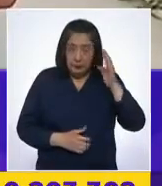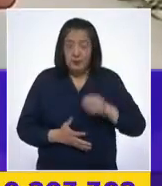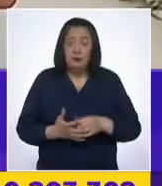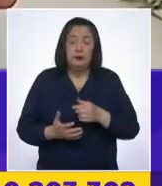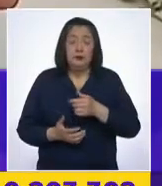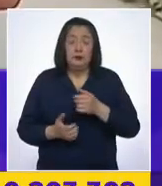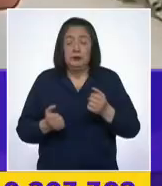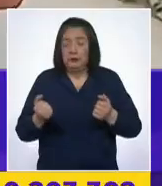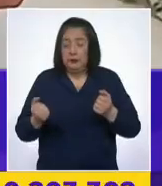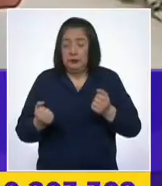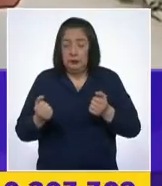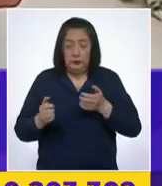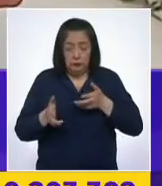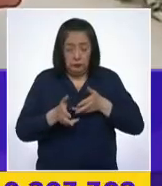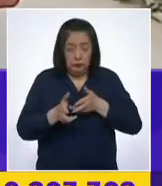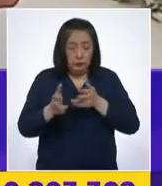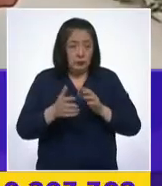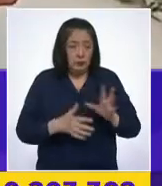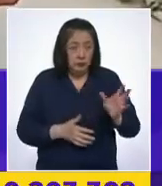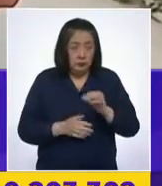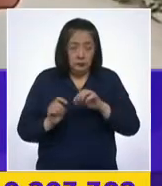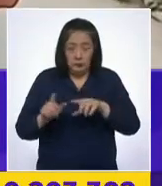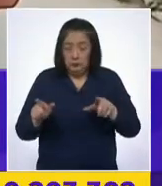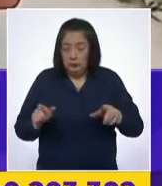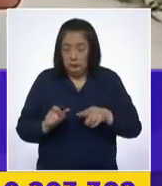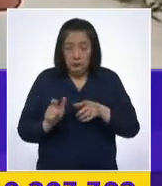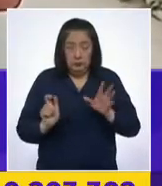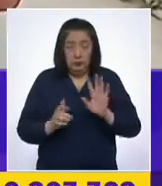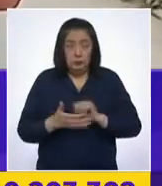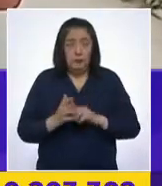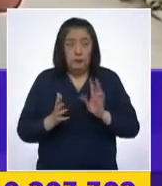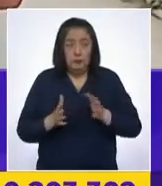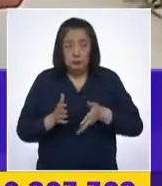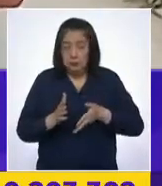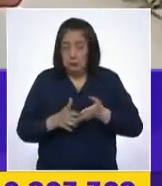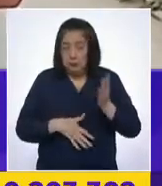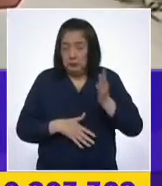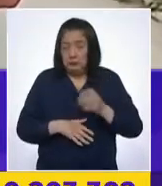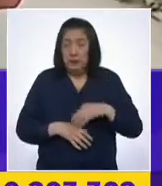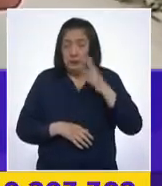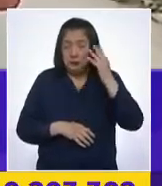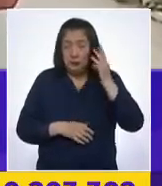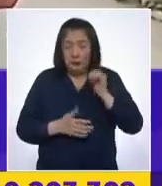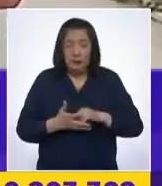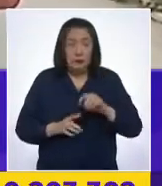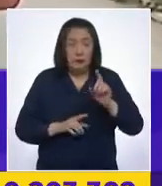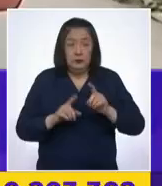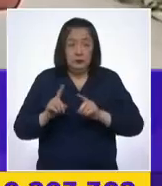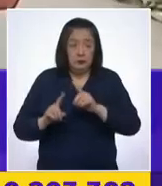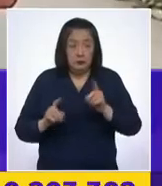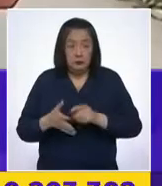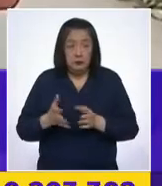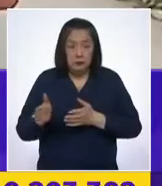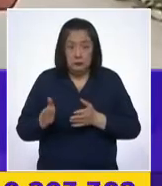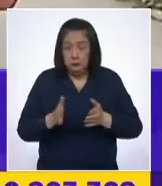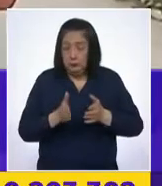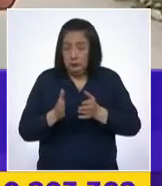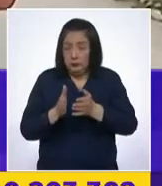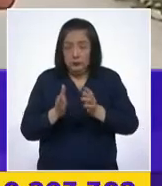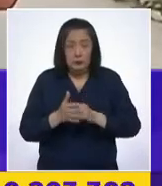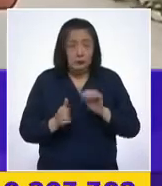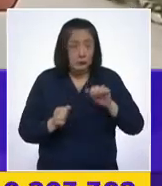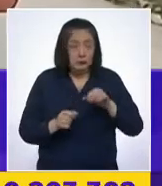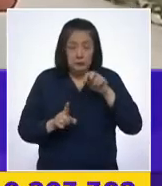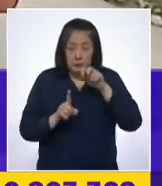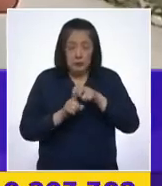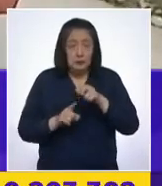carreteras han desplegado en todos los puntos, especialmente las salidas hacia Chiclayo y algunos tramos carrozales, para lograr